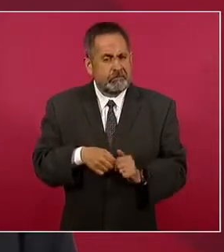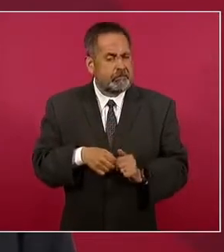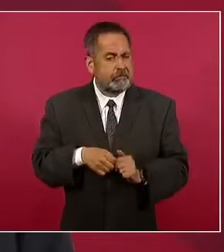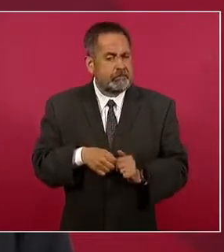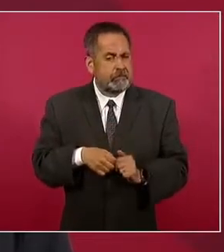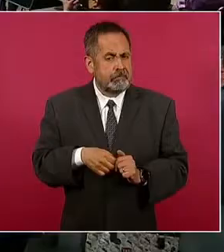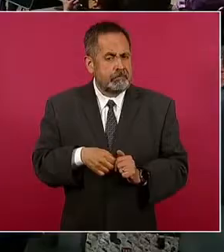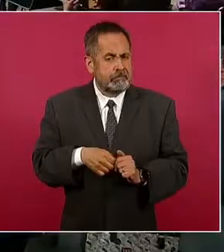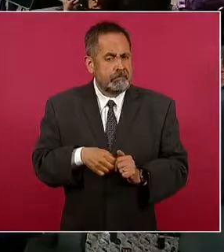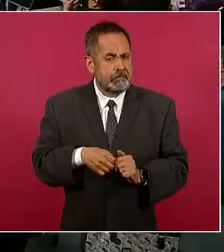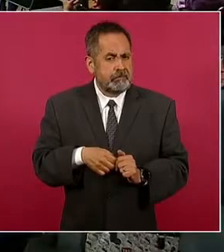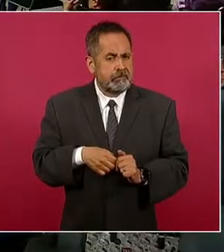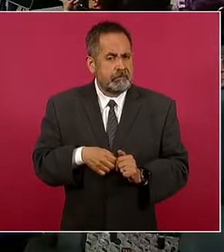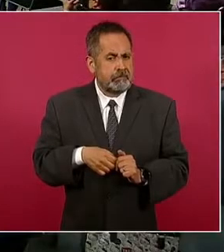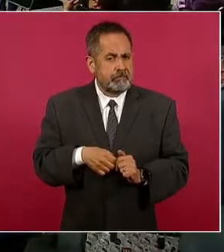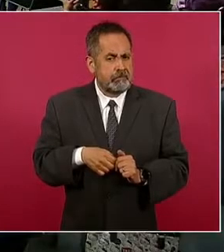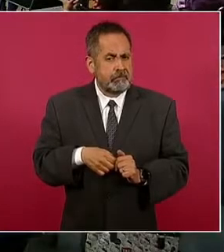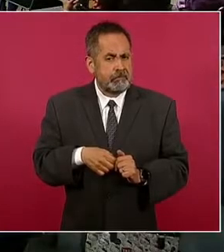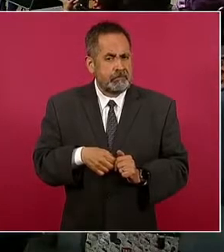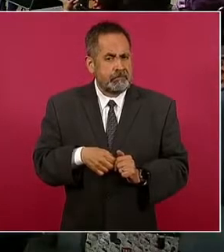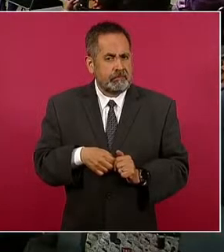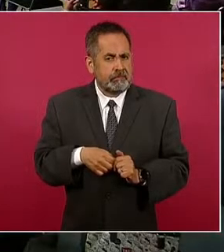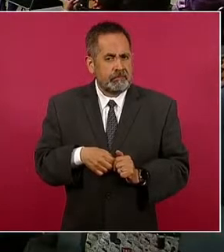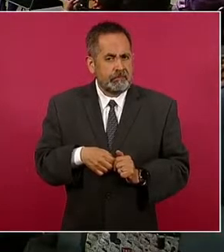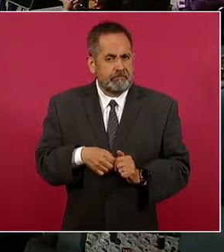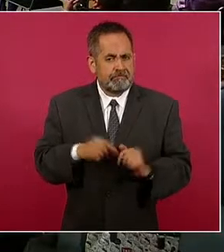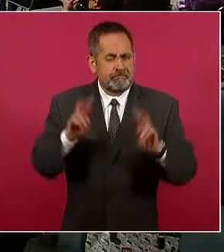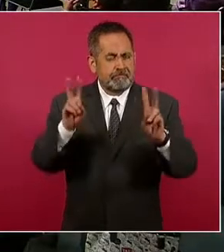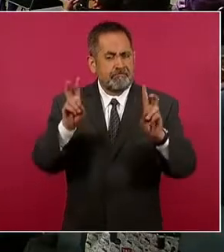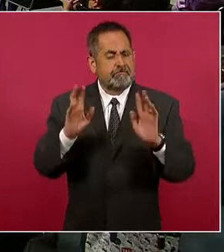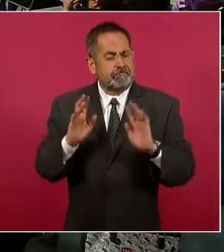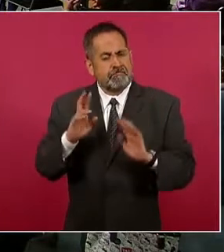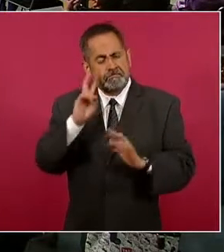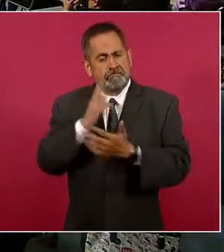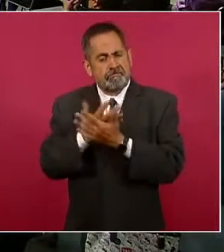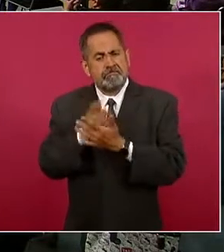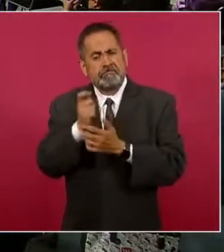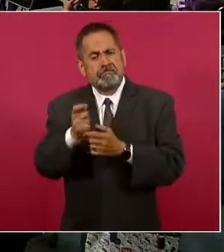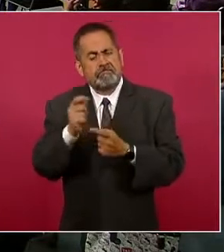Pues vamos a esperar porque